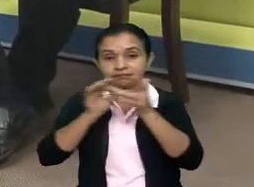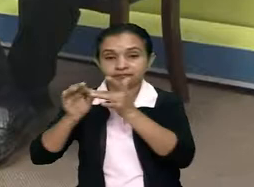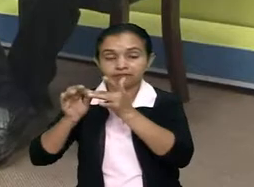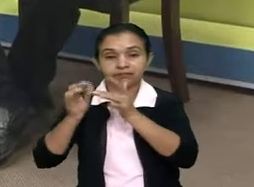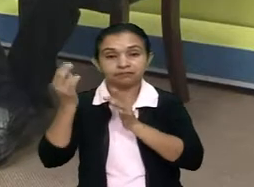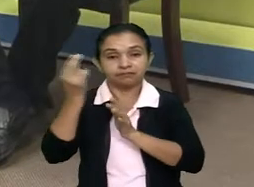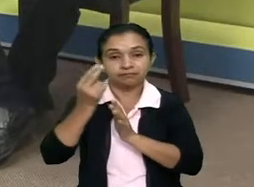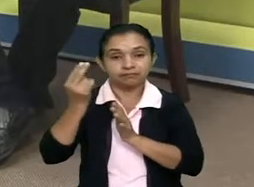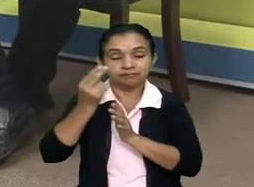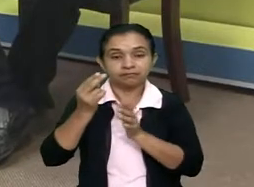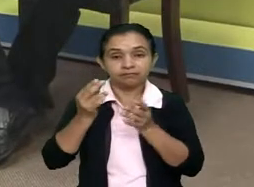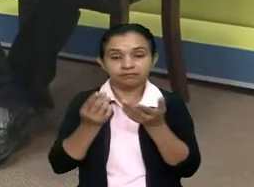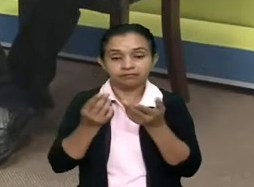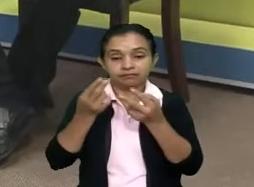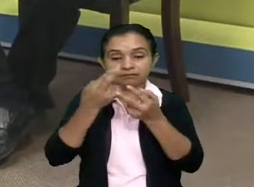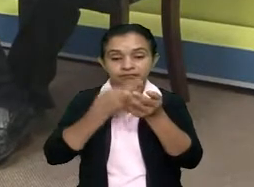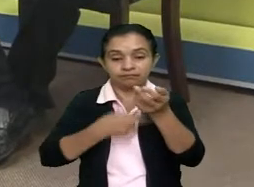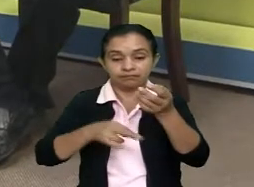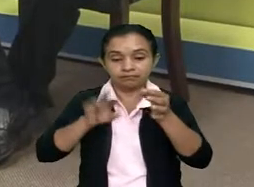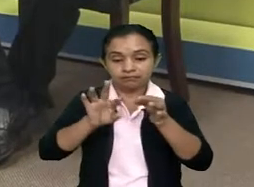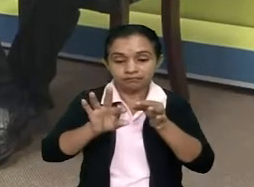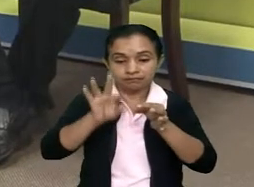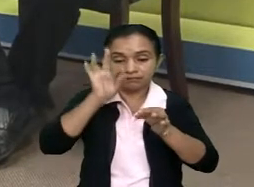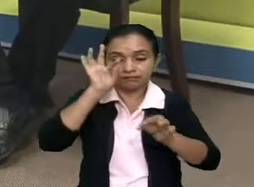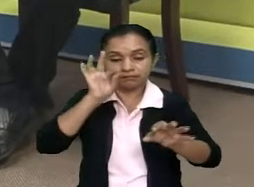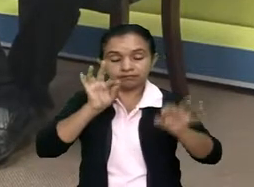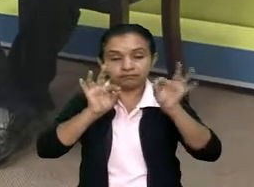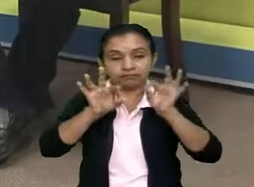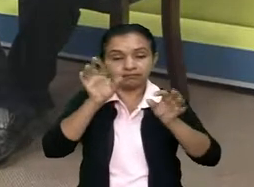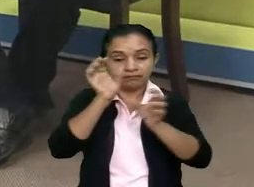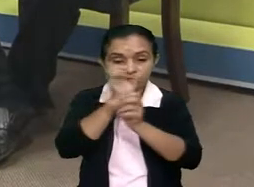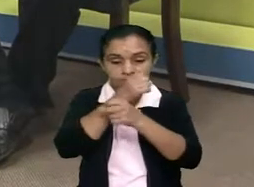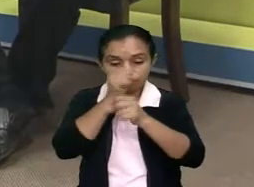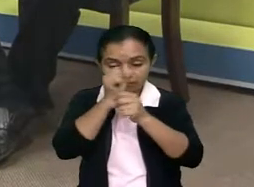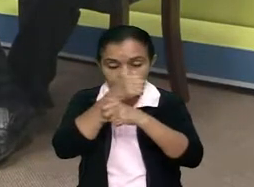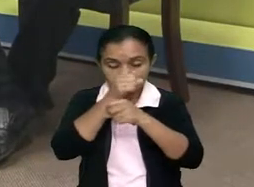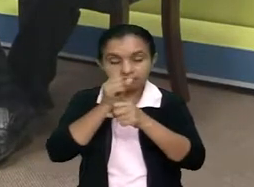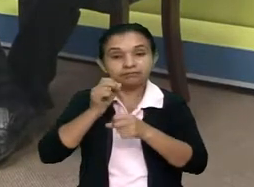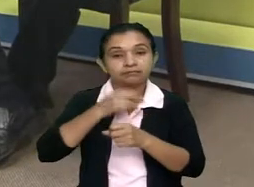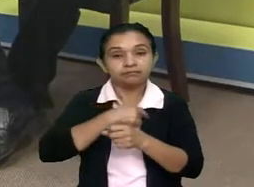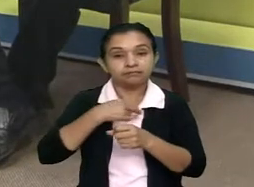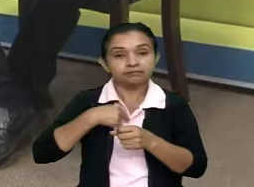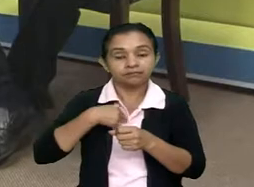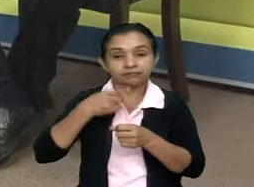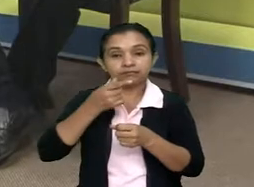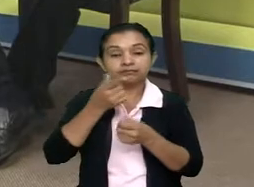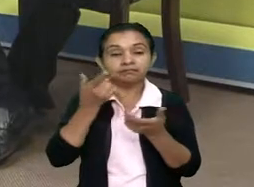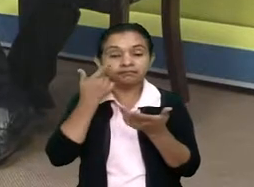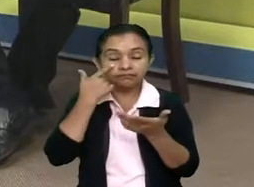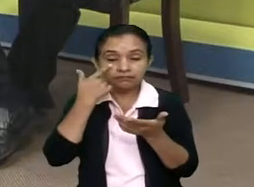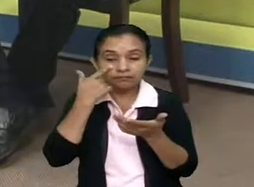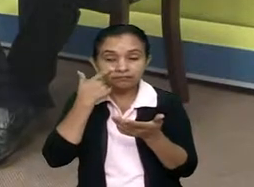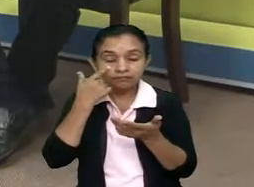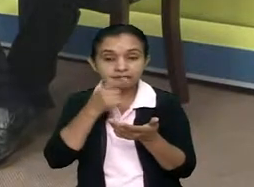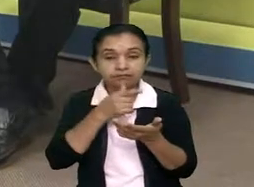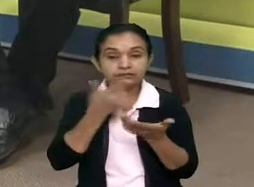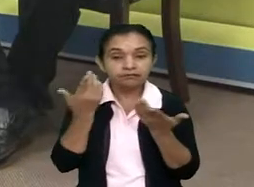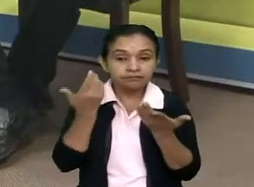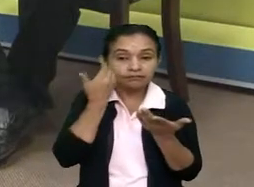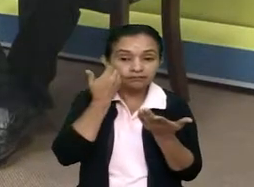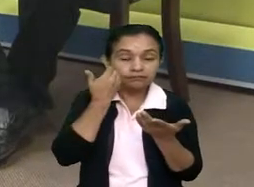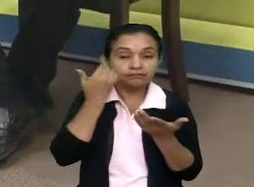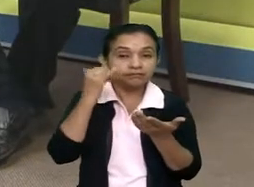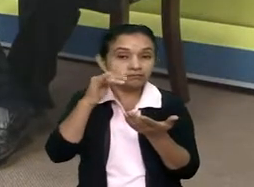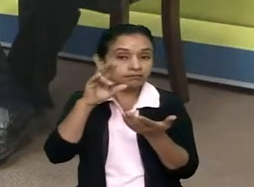está este fraccionamiento también en el laboratorio tenemos personal para hacer las pruebas los test serológicos bueno que ya